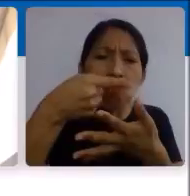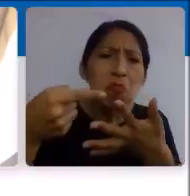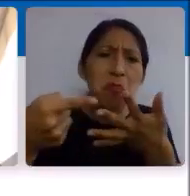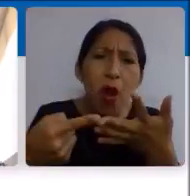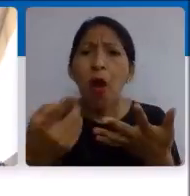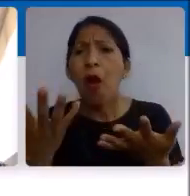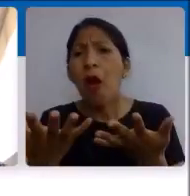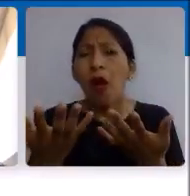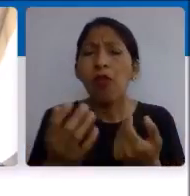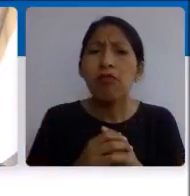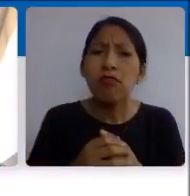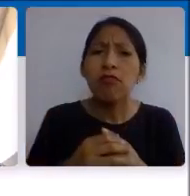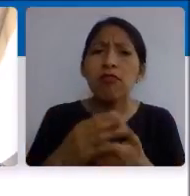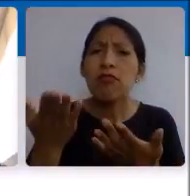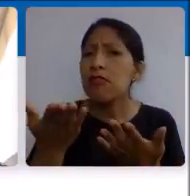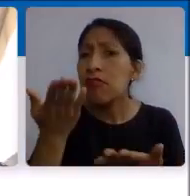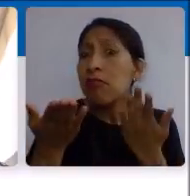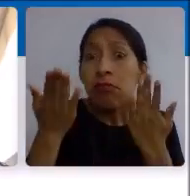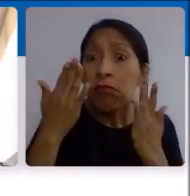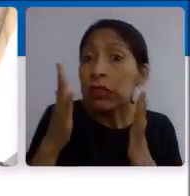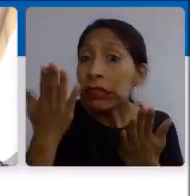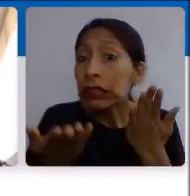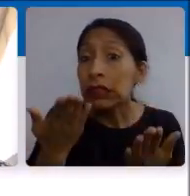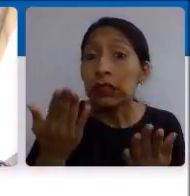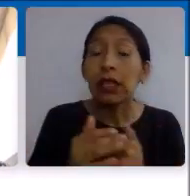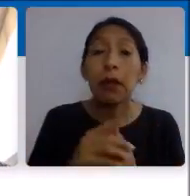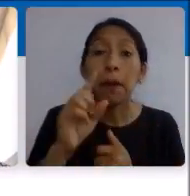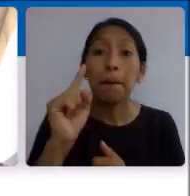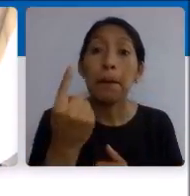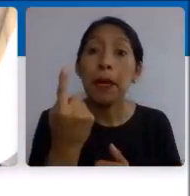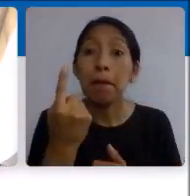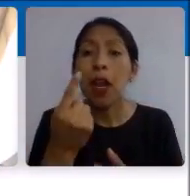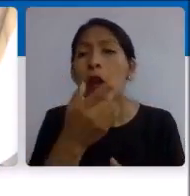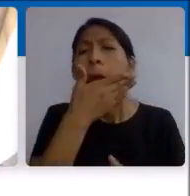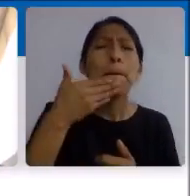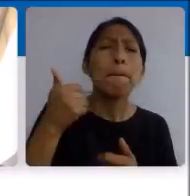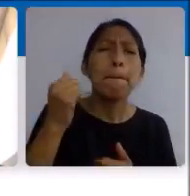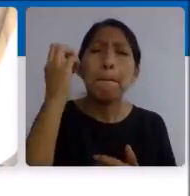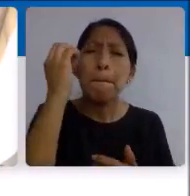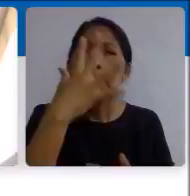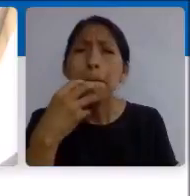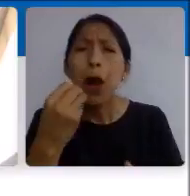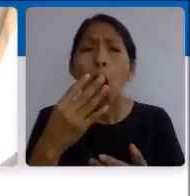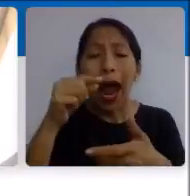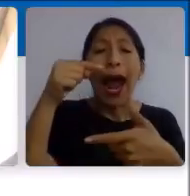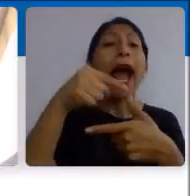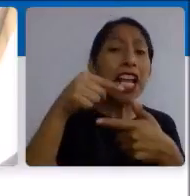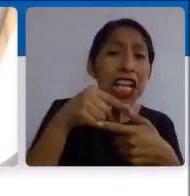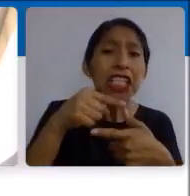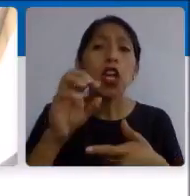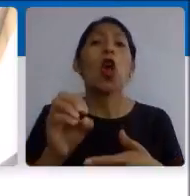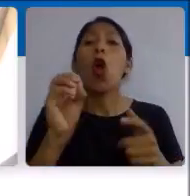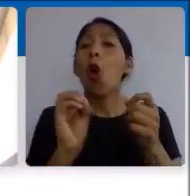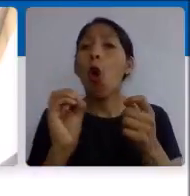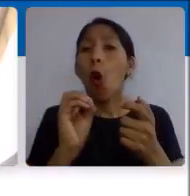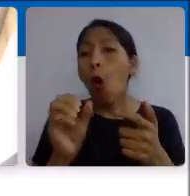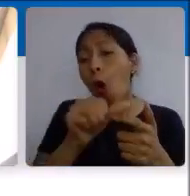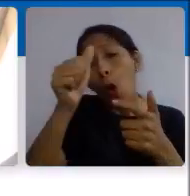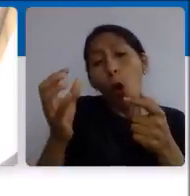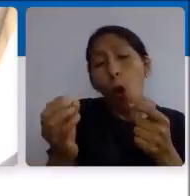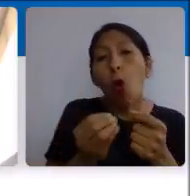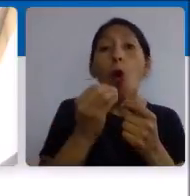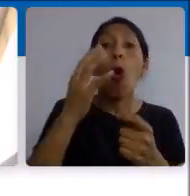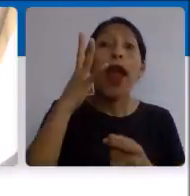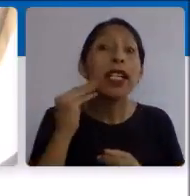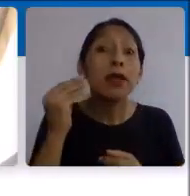de, no sé, el principal atractivo con otra cosa más, ¿no? Puedo mezclarlo con una experiencia